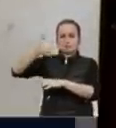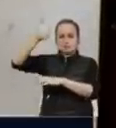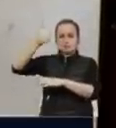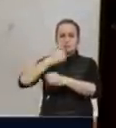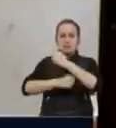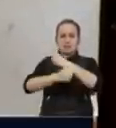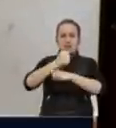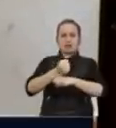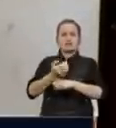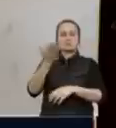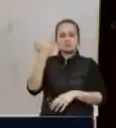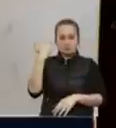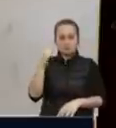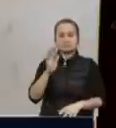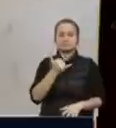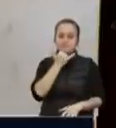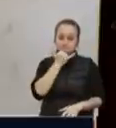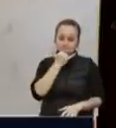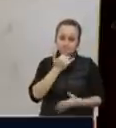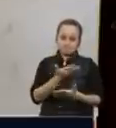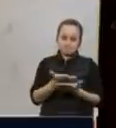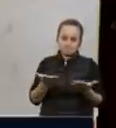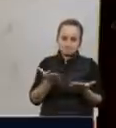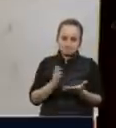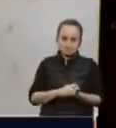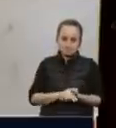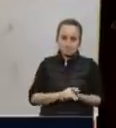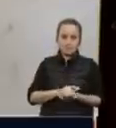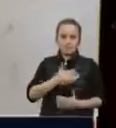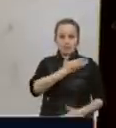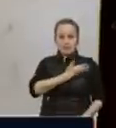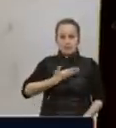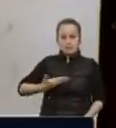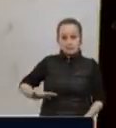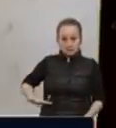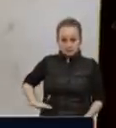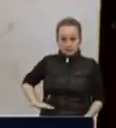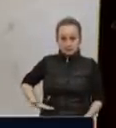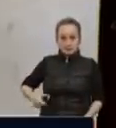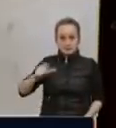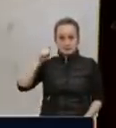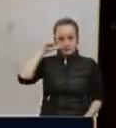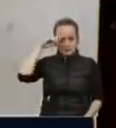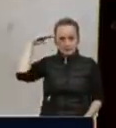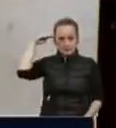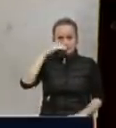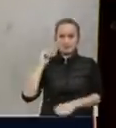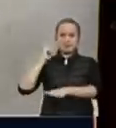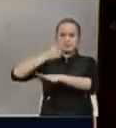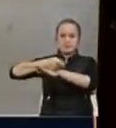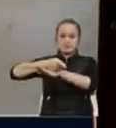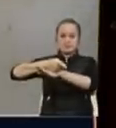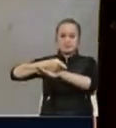pasado, entonces el presidente Gustavo Petro dio una instrucción.